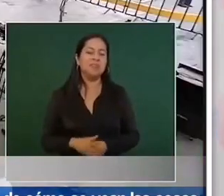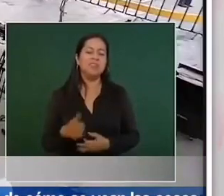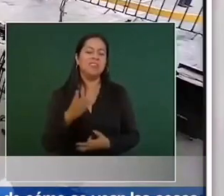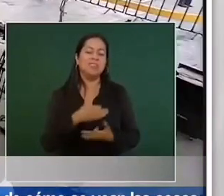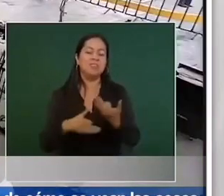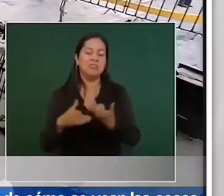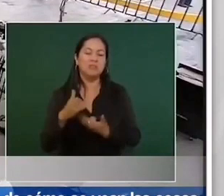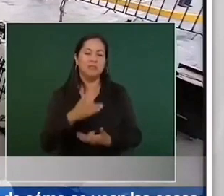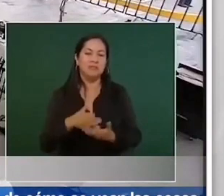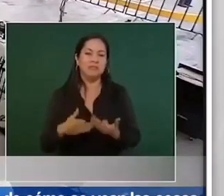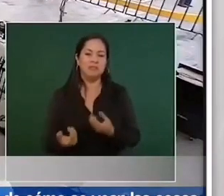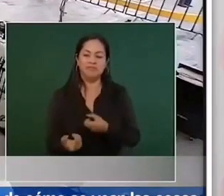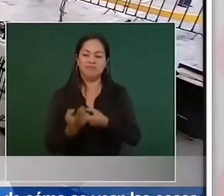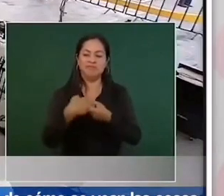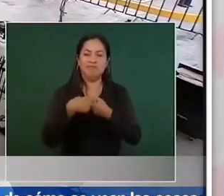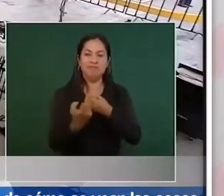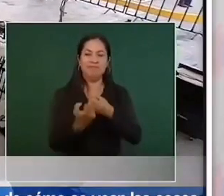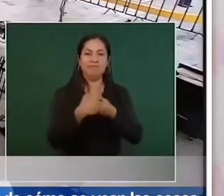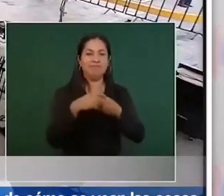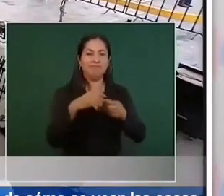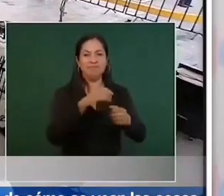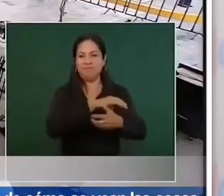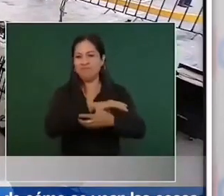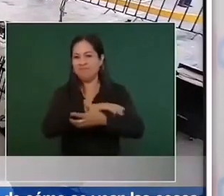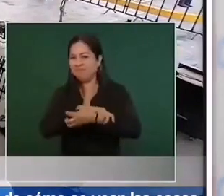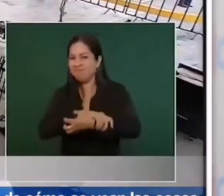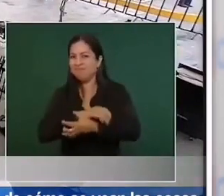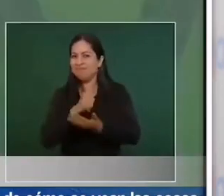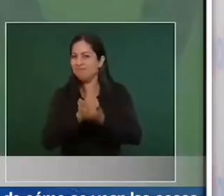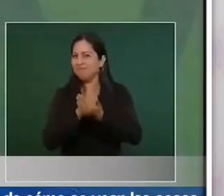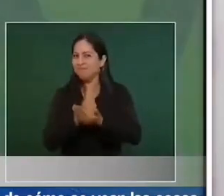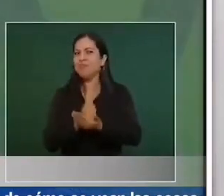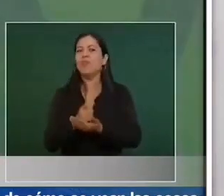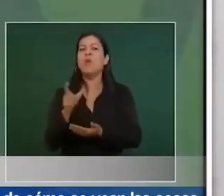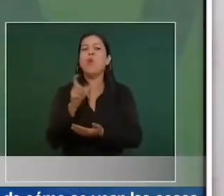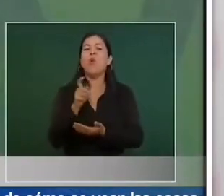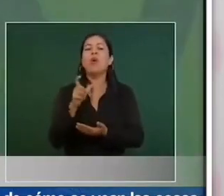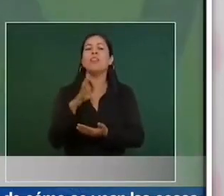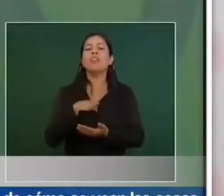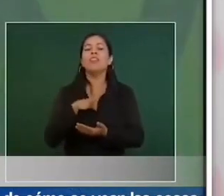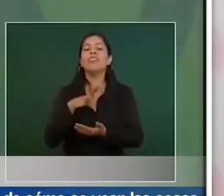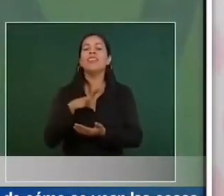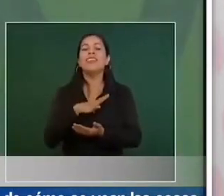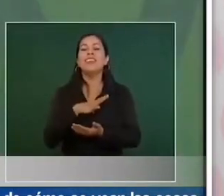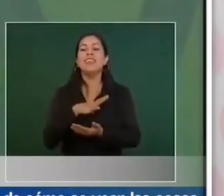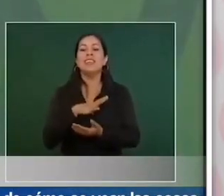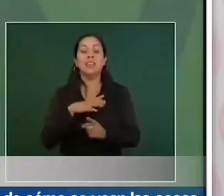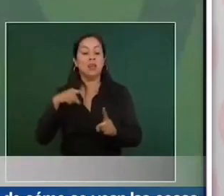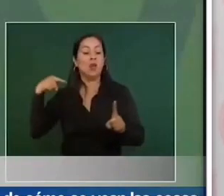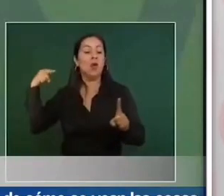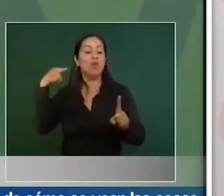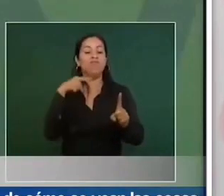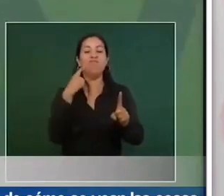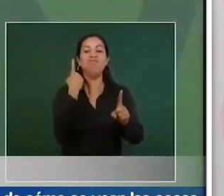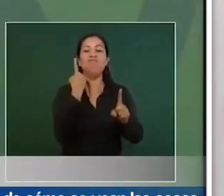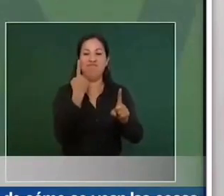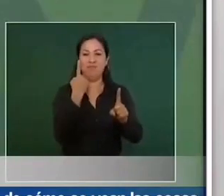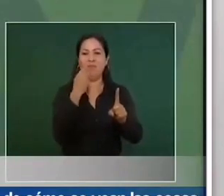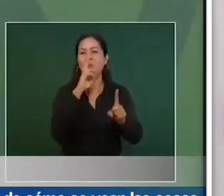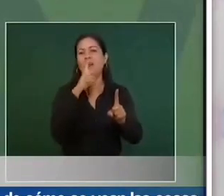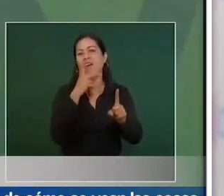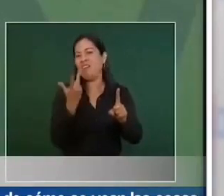Todas las alianzas. Cuando tienen un objetivo